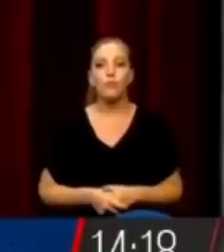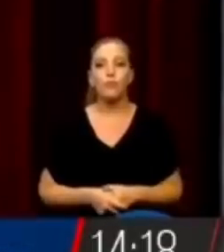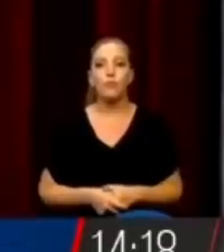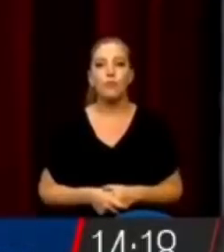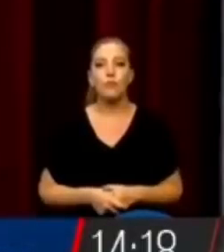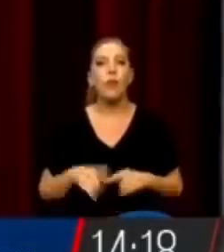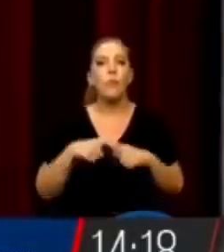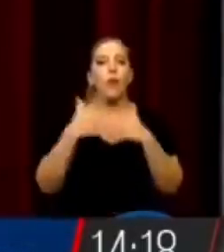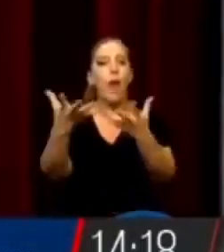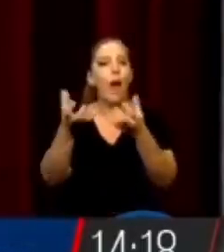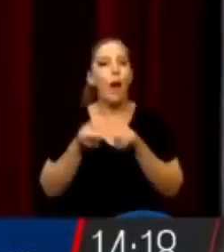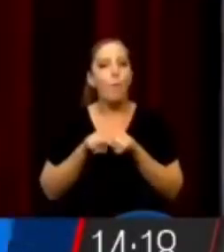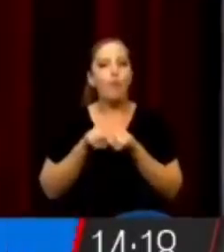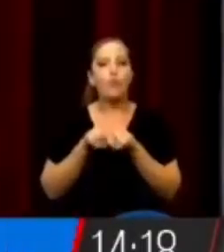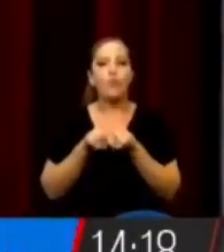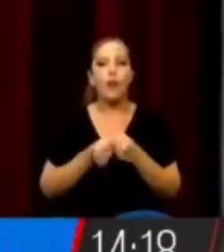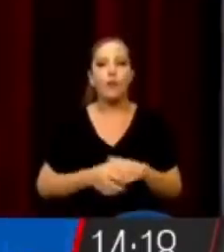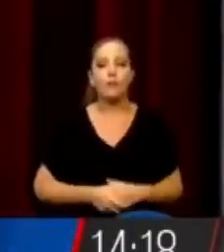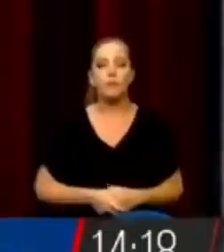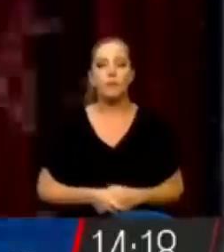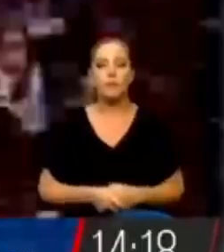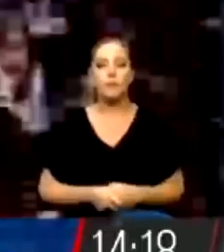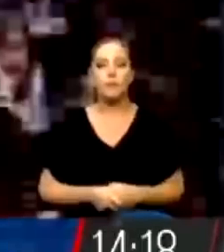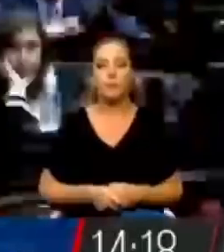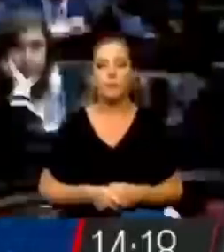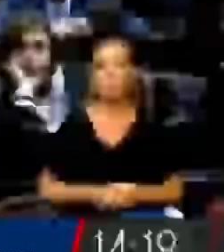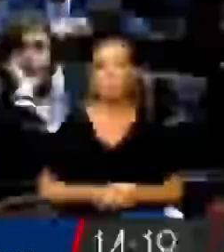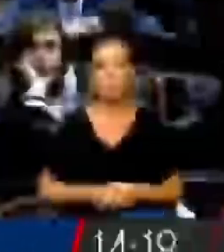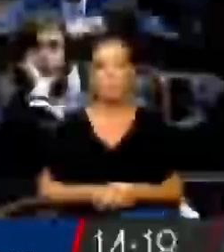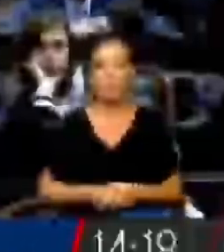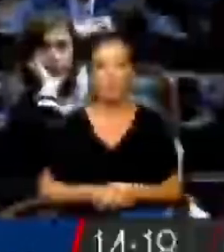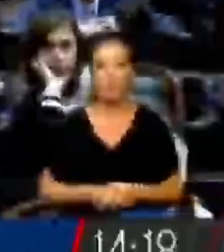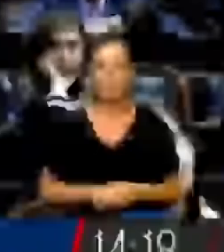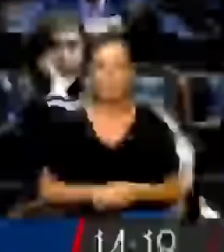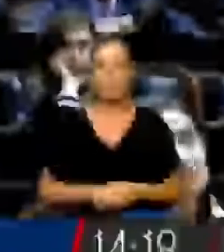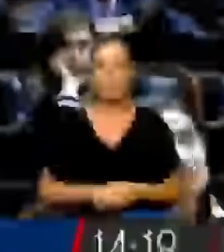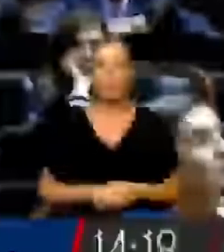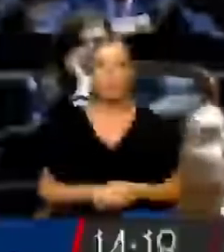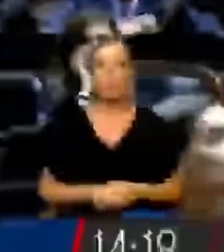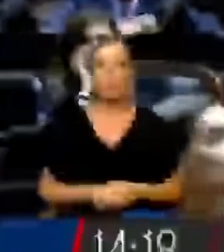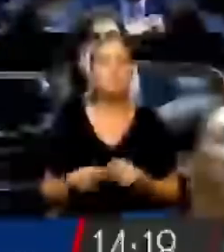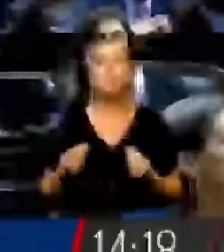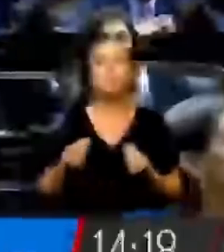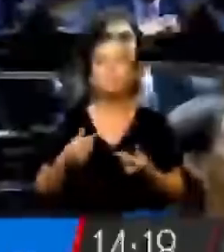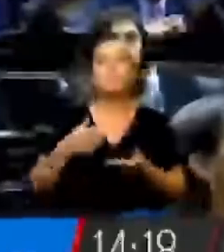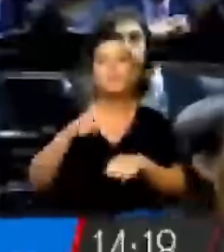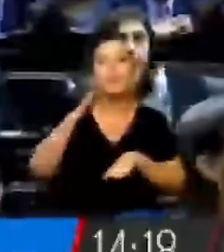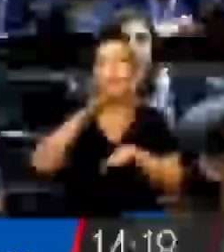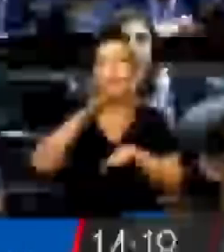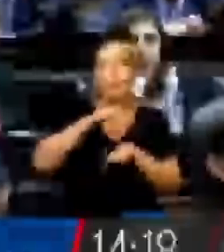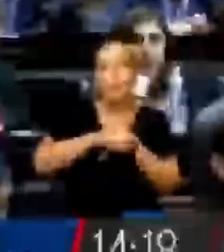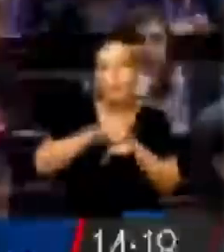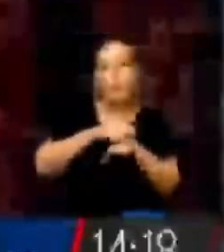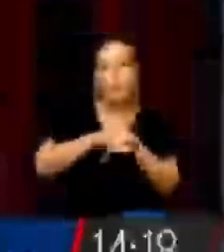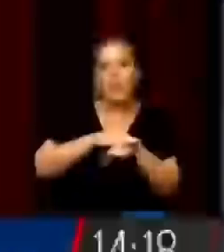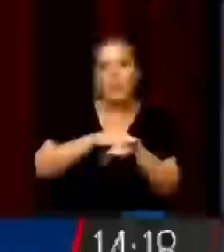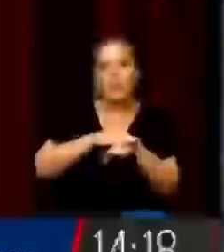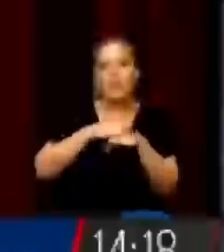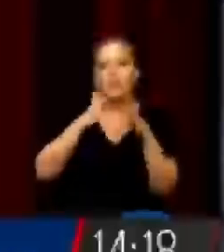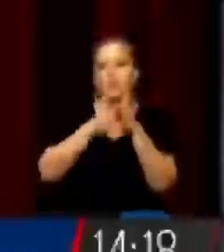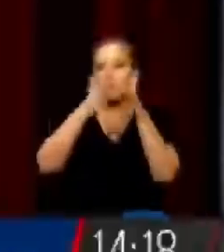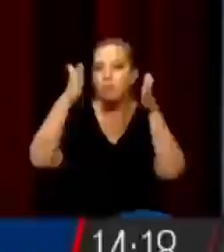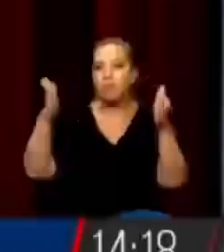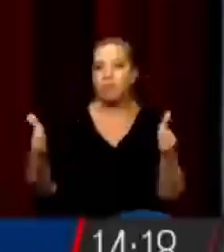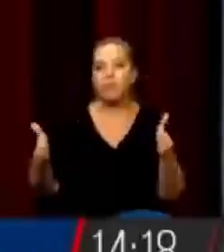haber unión en los diferentes bloques respecto a una posición sobre el fondo? Si vos mirás en el 2008, el más grande salvataje mundial